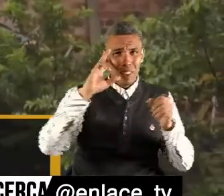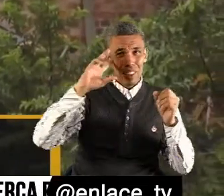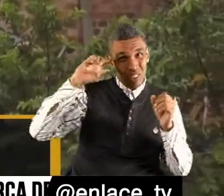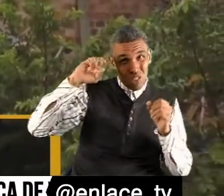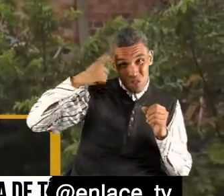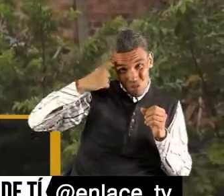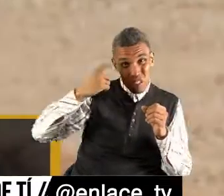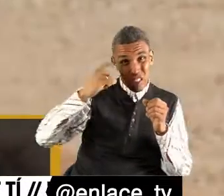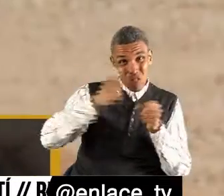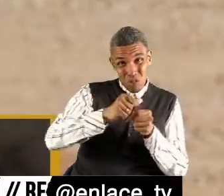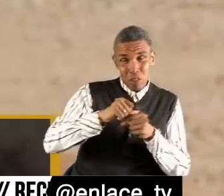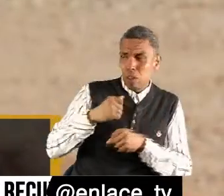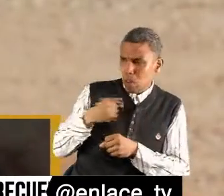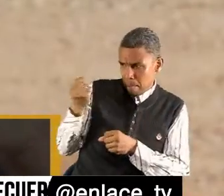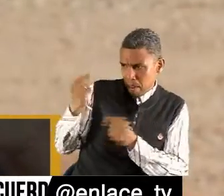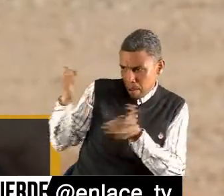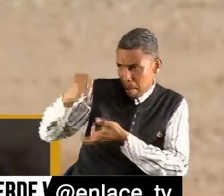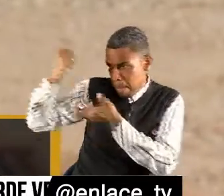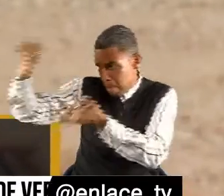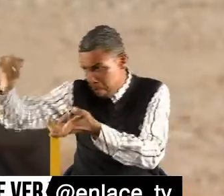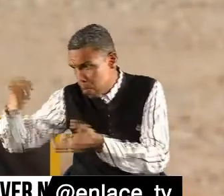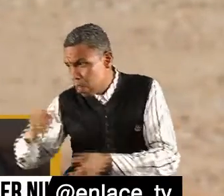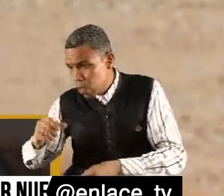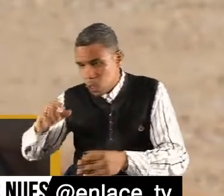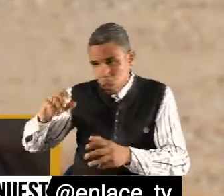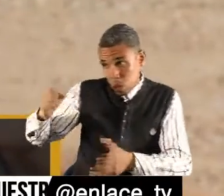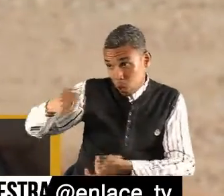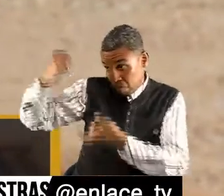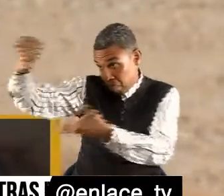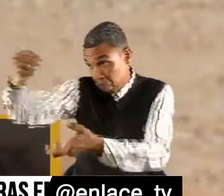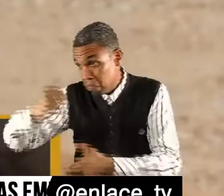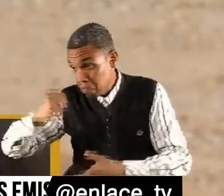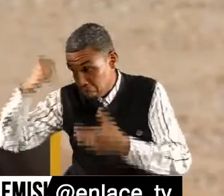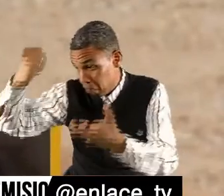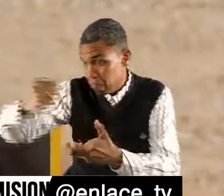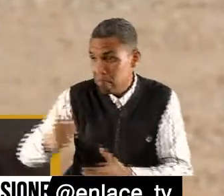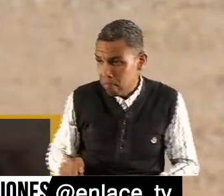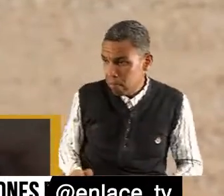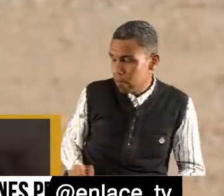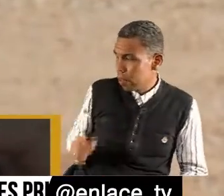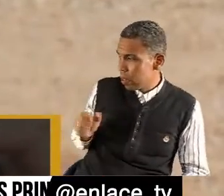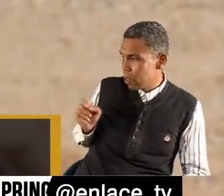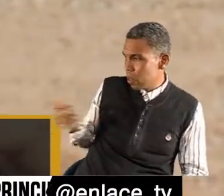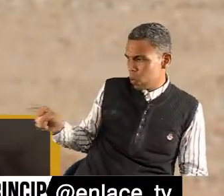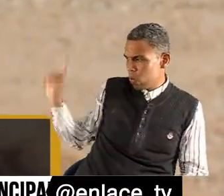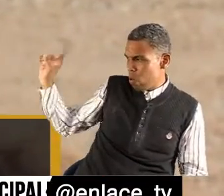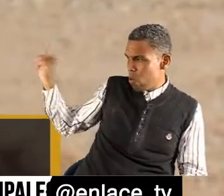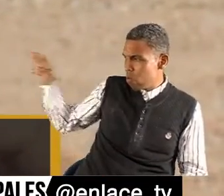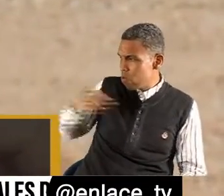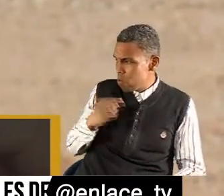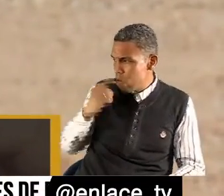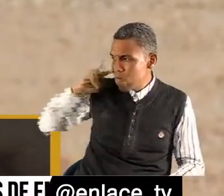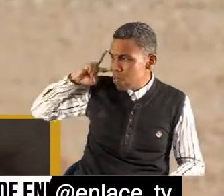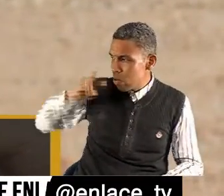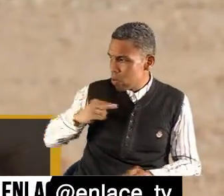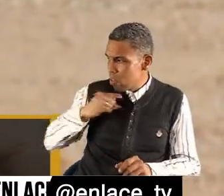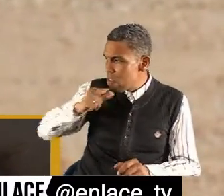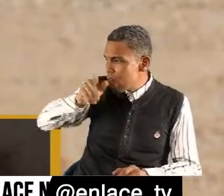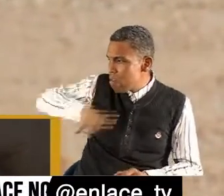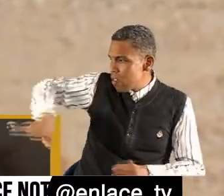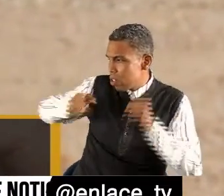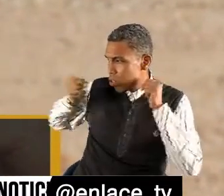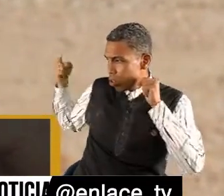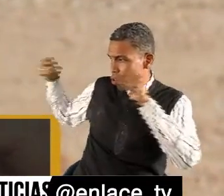la venden, les pagan y esos son lícitos. Pero la mía no puedo vender ni me pagan porque la mía es